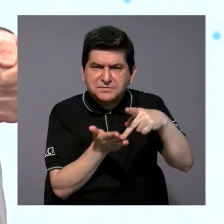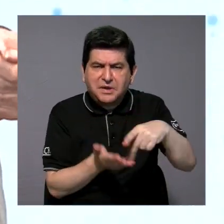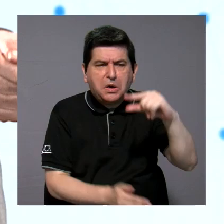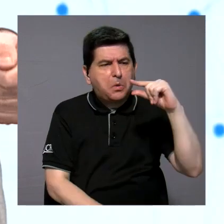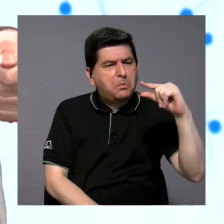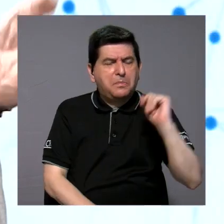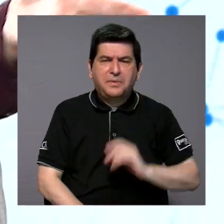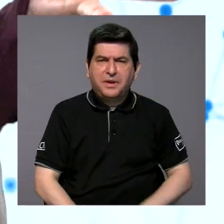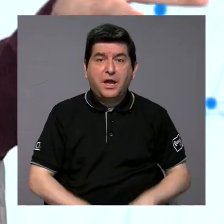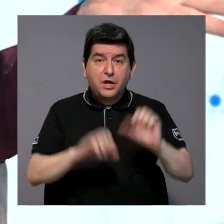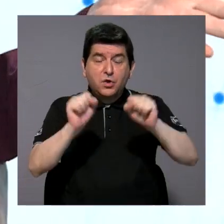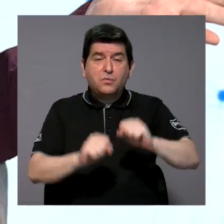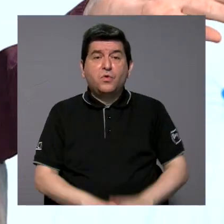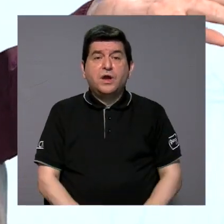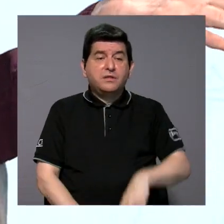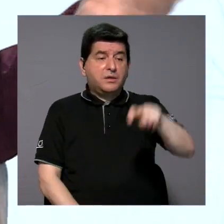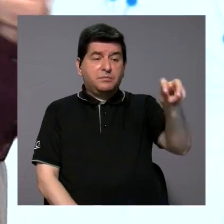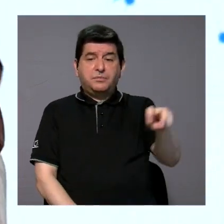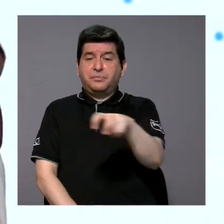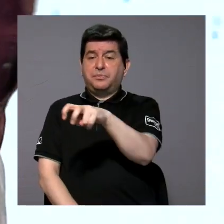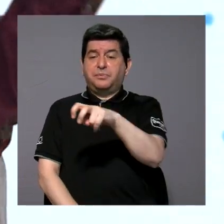módico puede transportarse